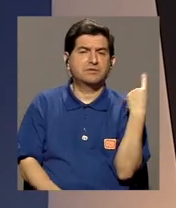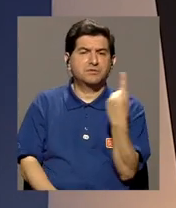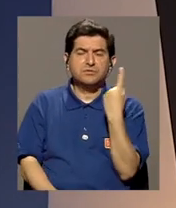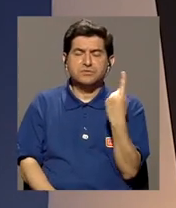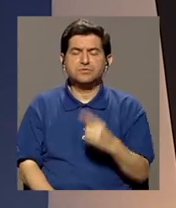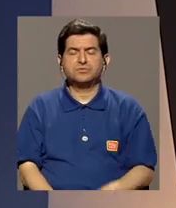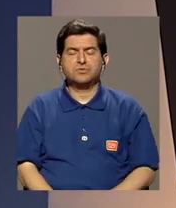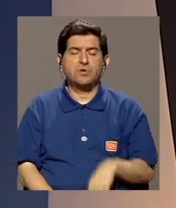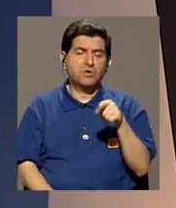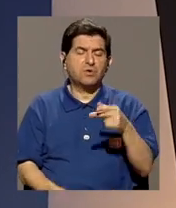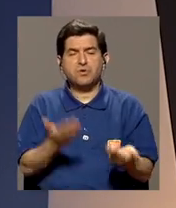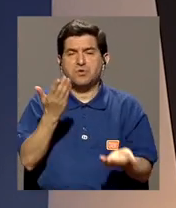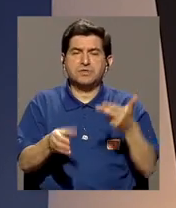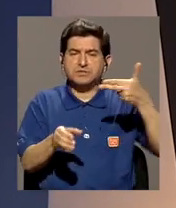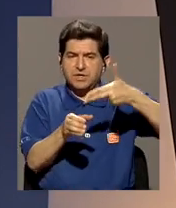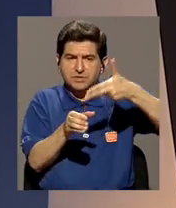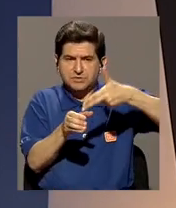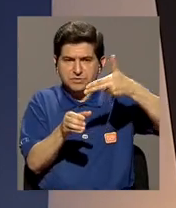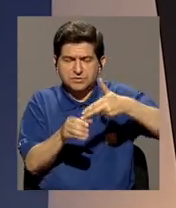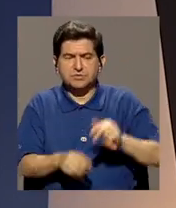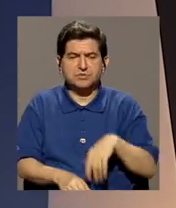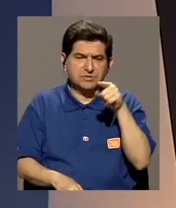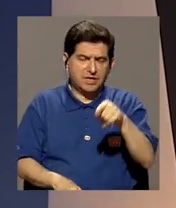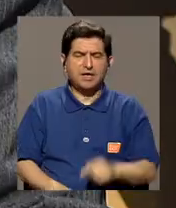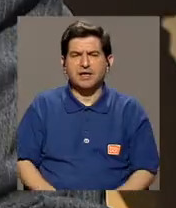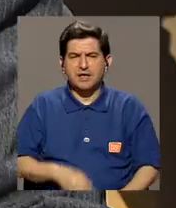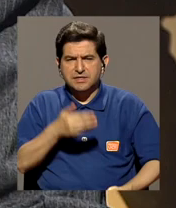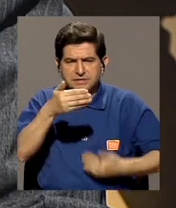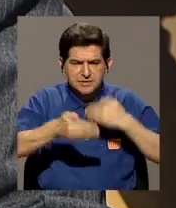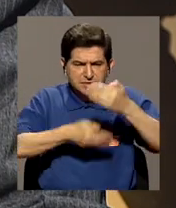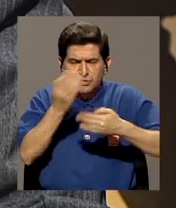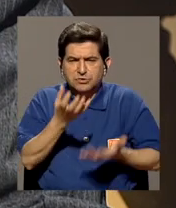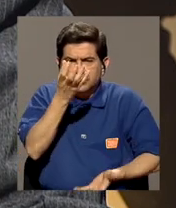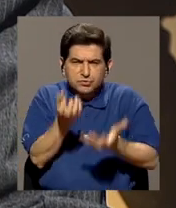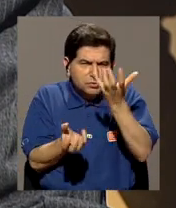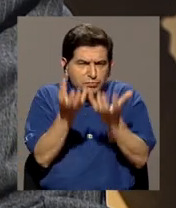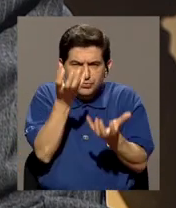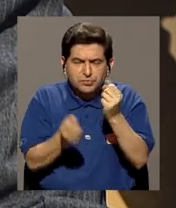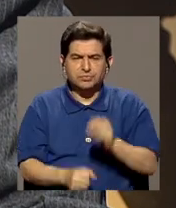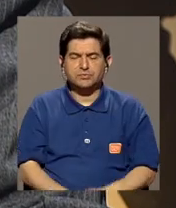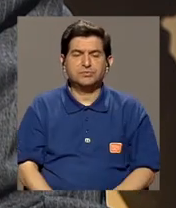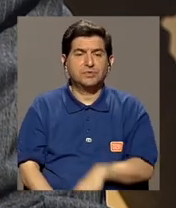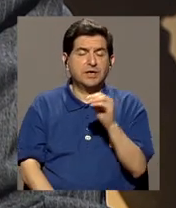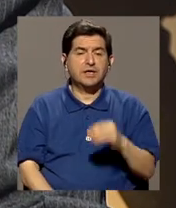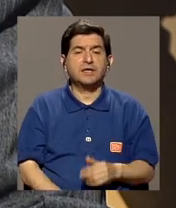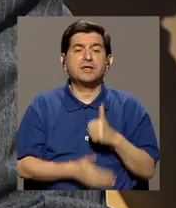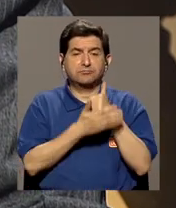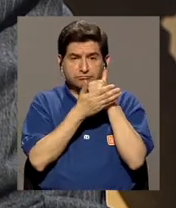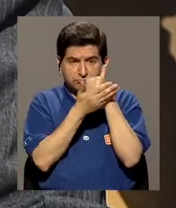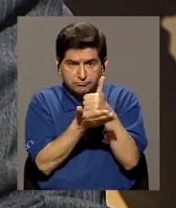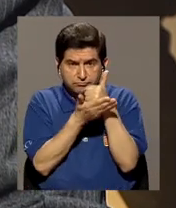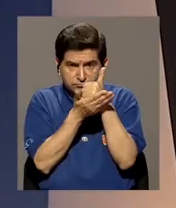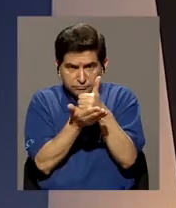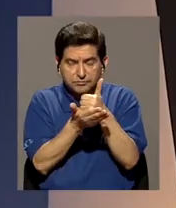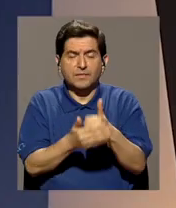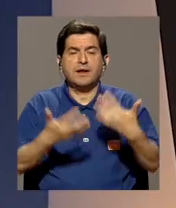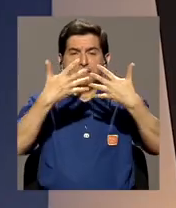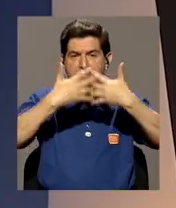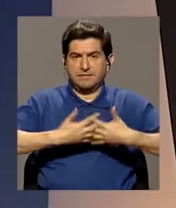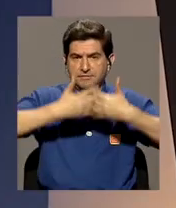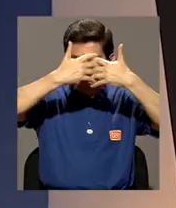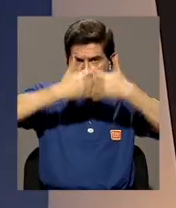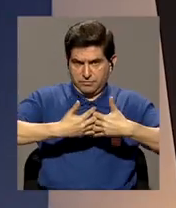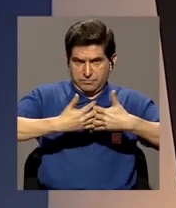básicamente pero dice para las calderas este y el en la contribución de la